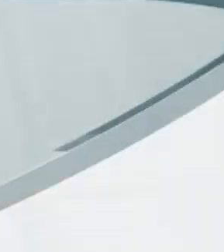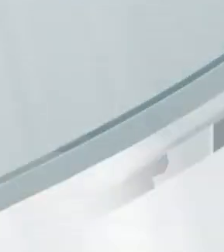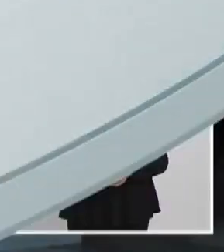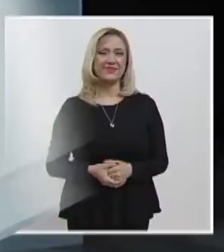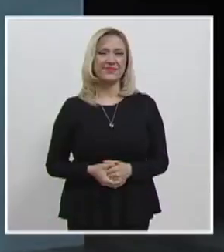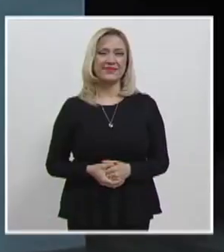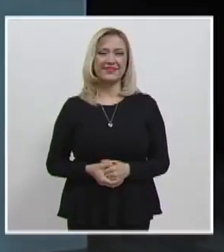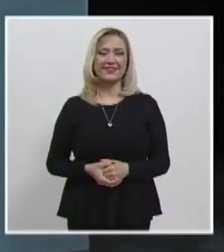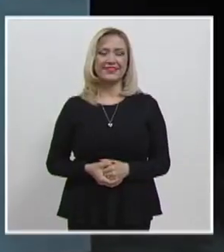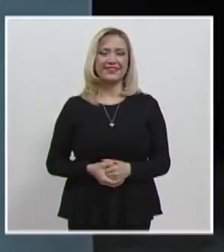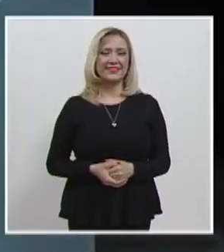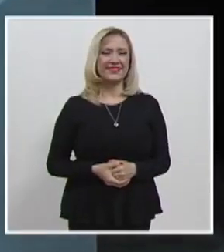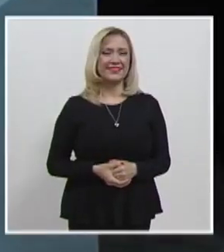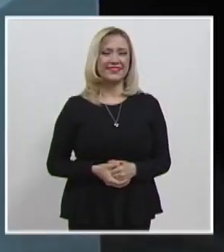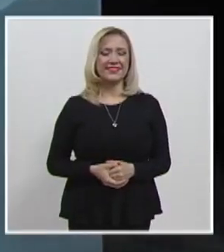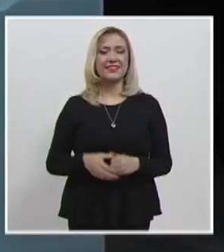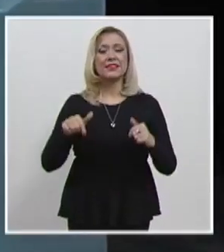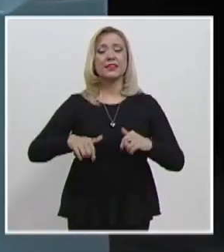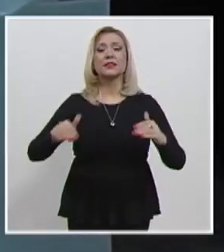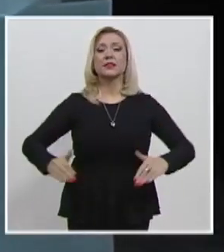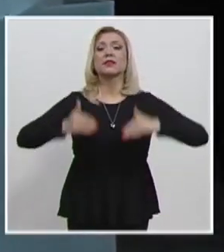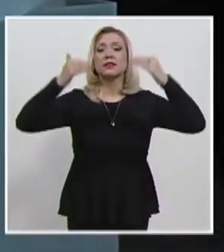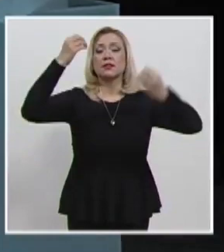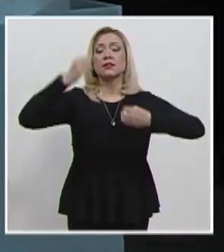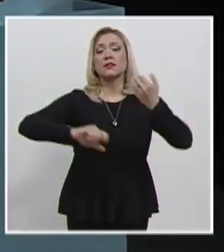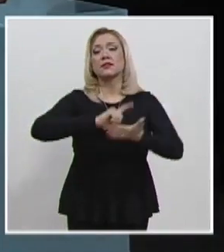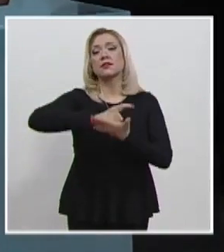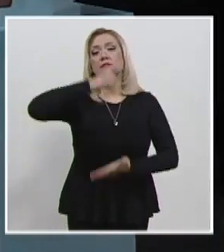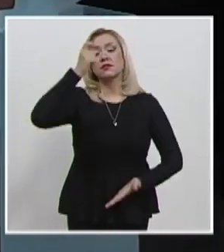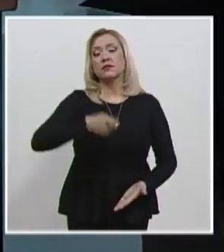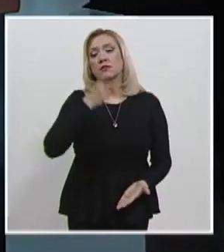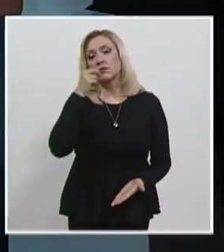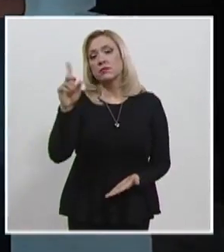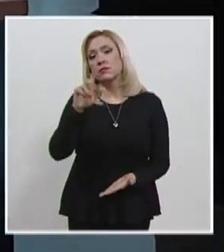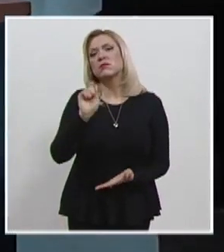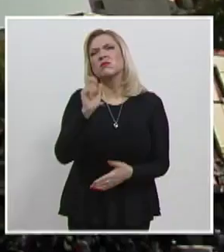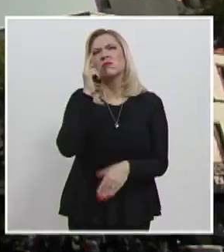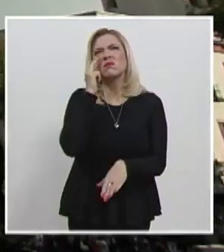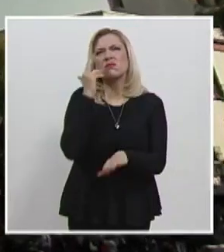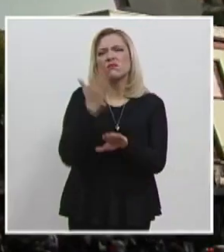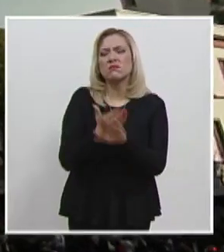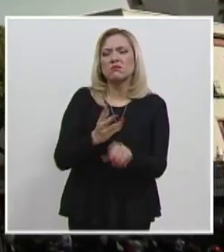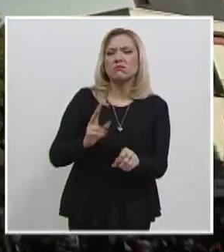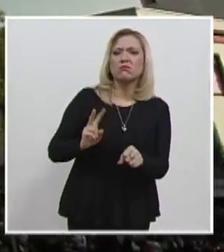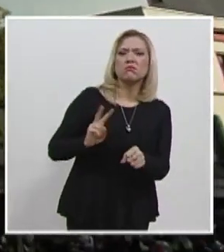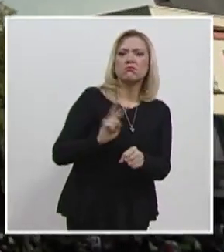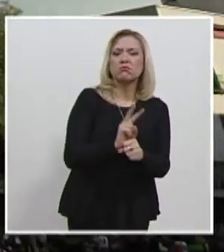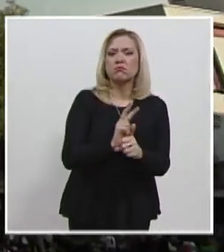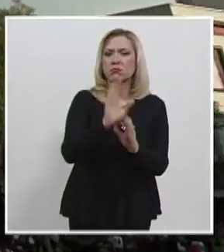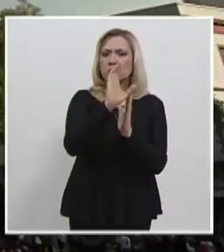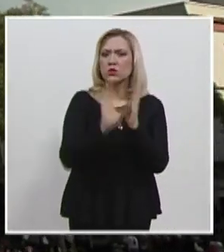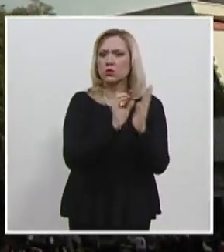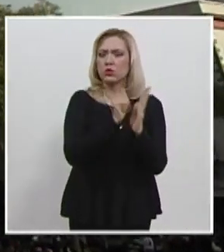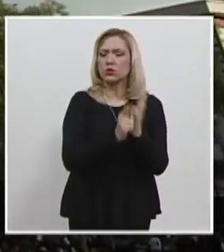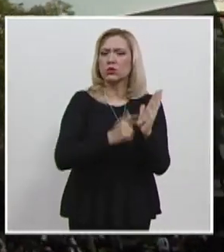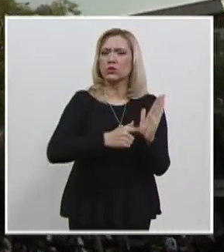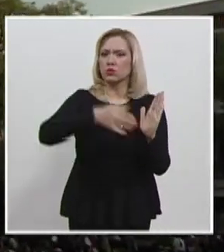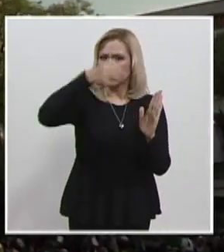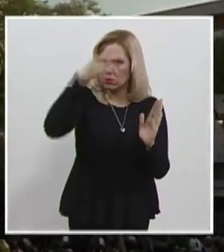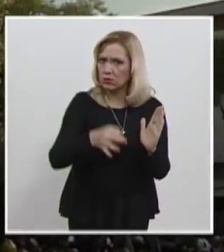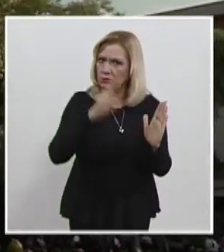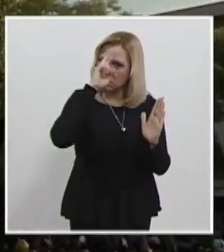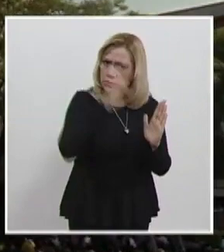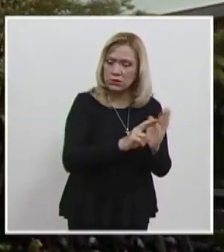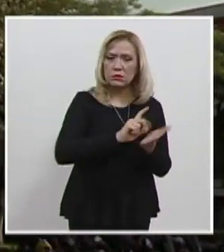jurisdiccionales la suprema corte recordó que su responsabilidad de vigilar que se cumpla la Constitución para hacer valer los derechos